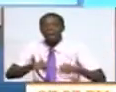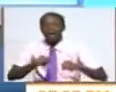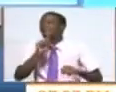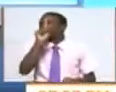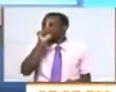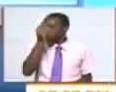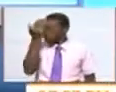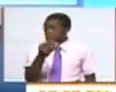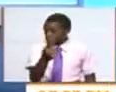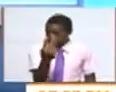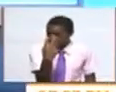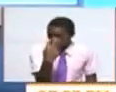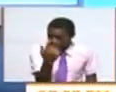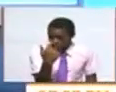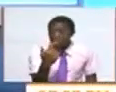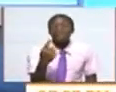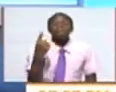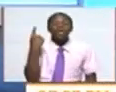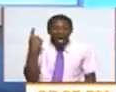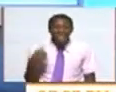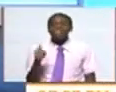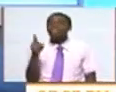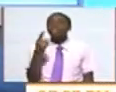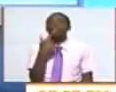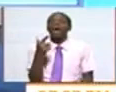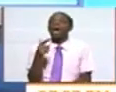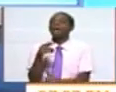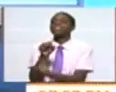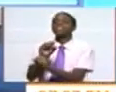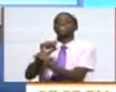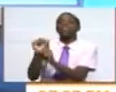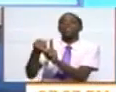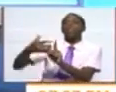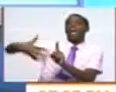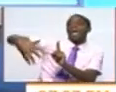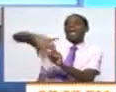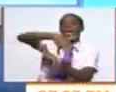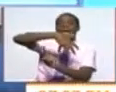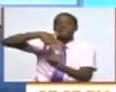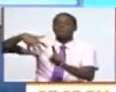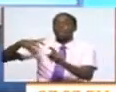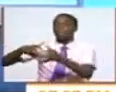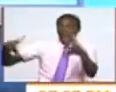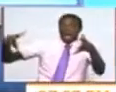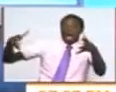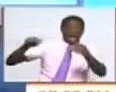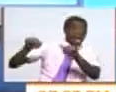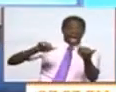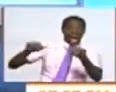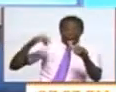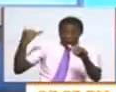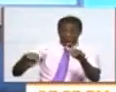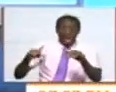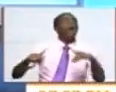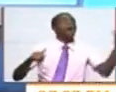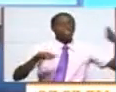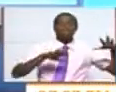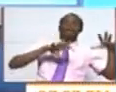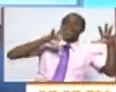todo un escenario. Sin ese escenario no puede haber invasión humanitaria, claro está.